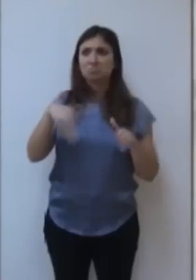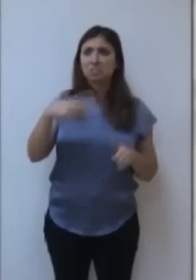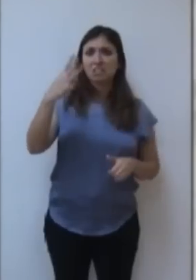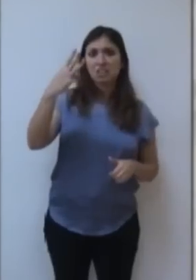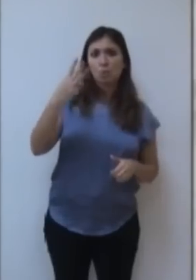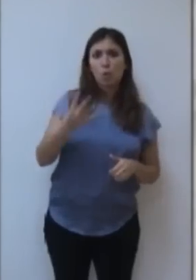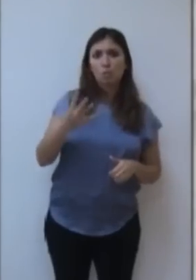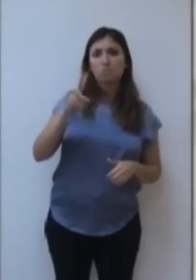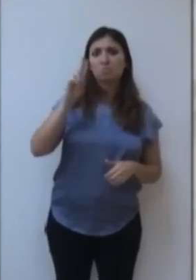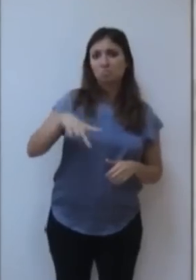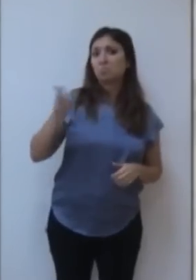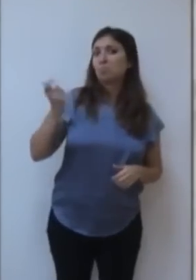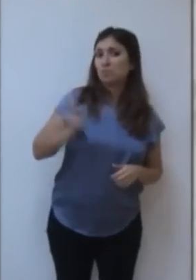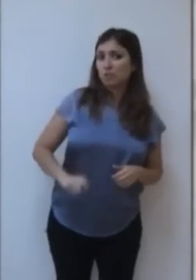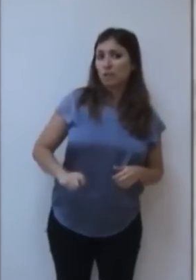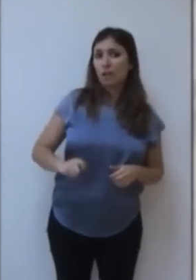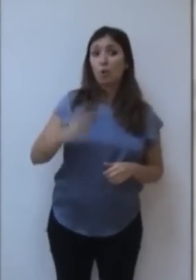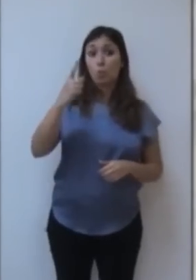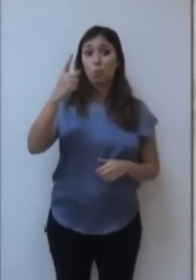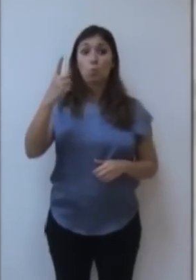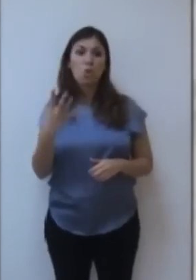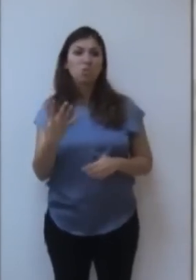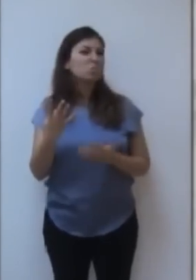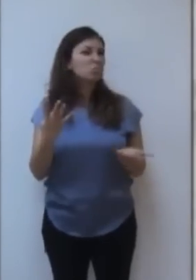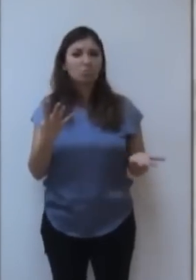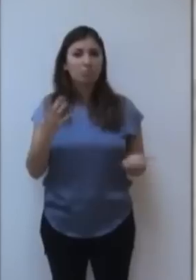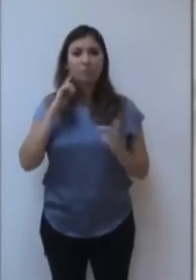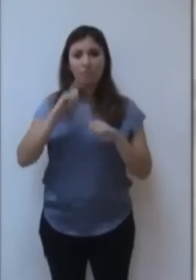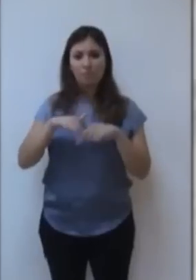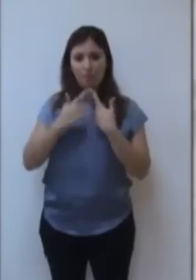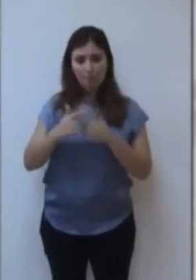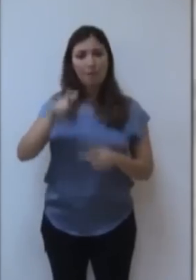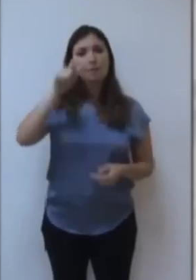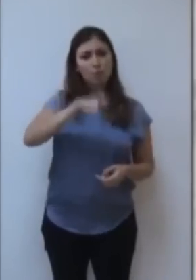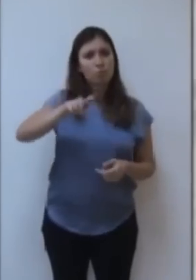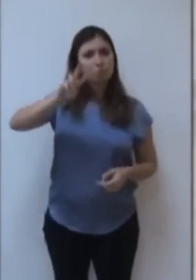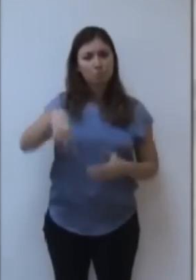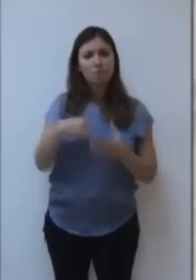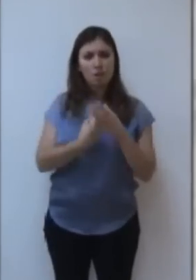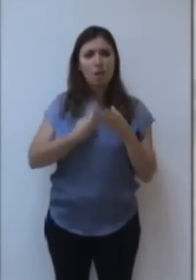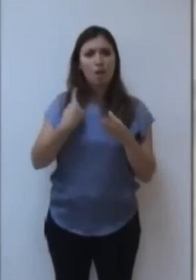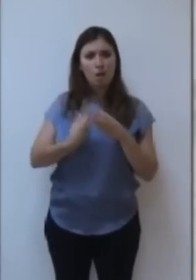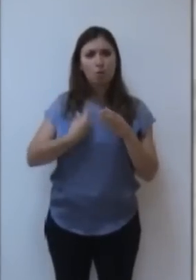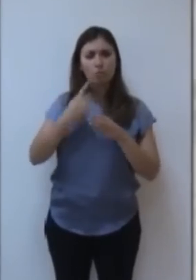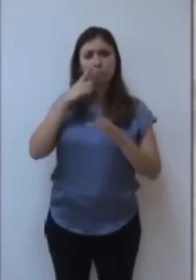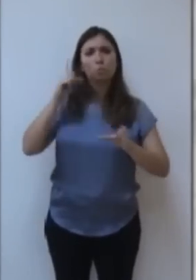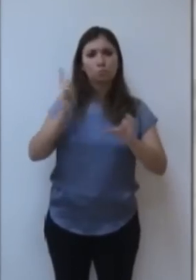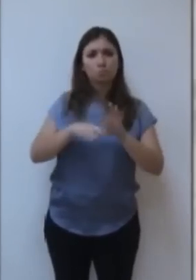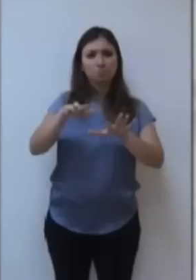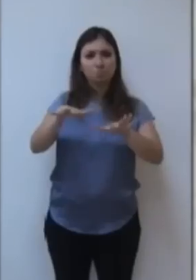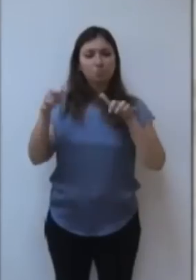partes profesionales y la otra cuarta parte familias y personas con autismo que también van a